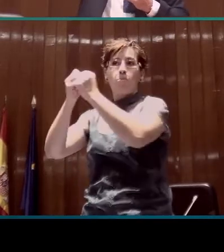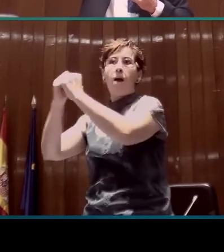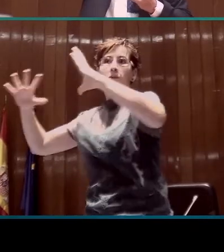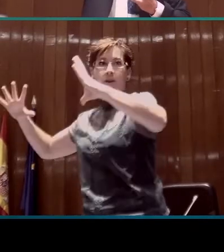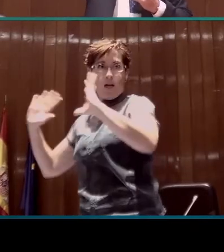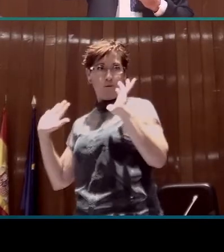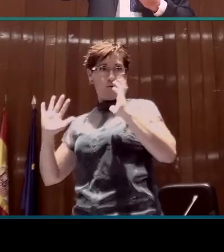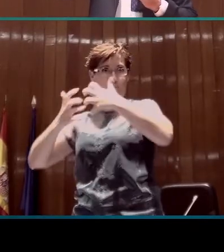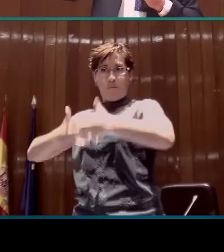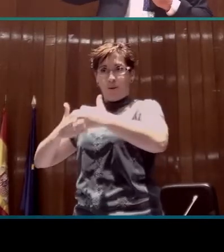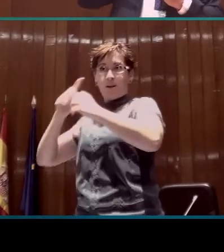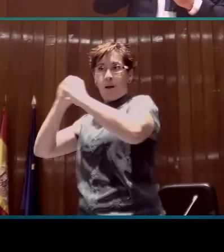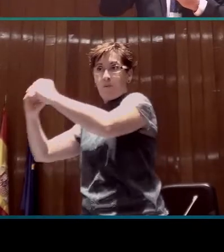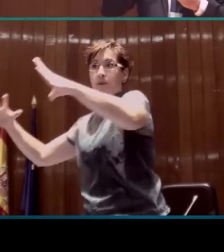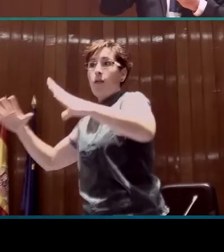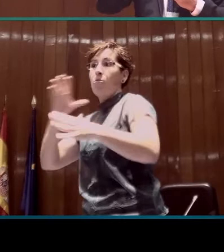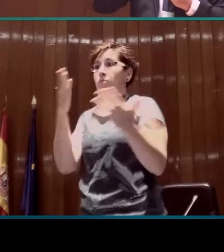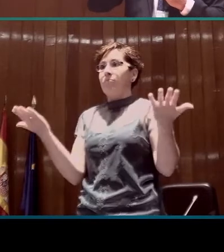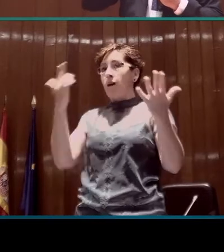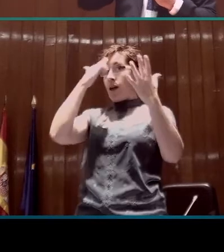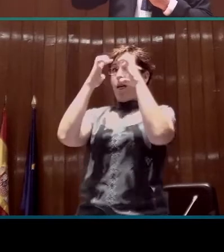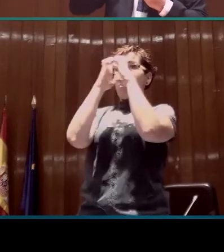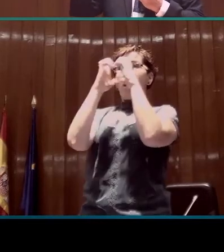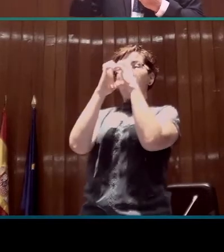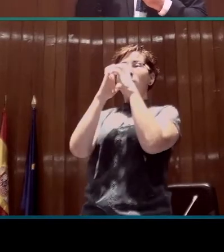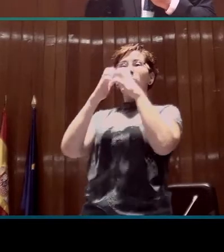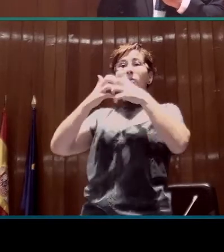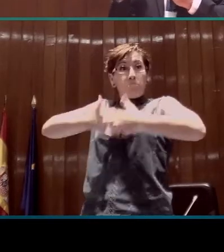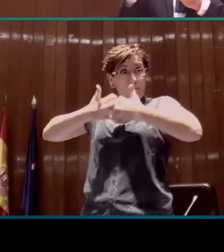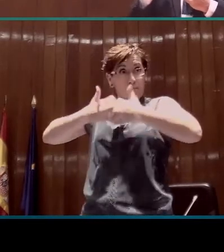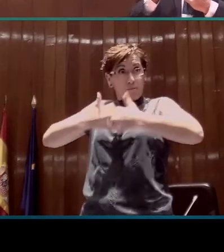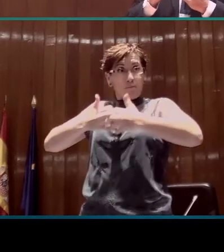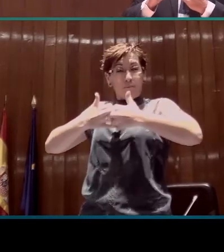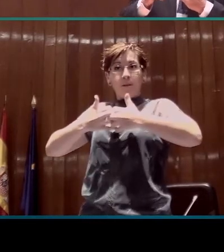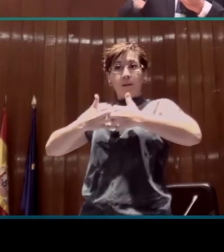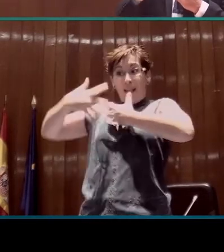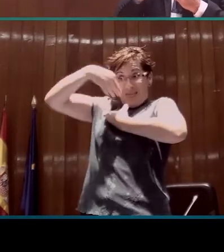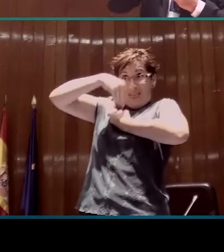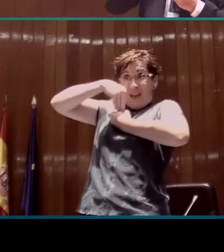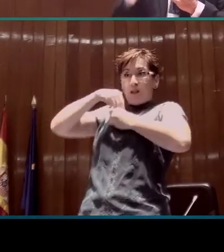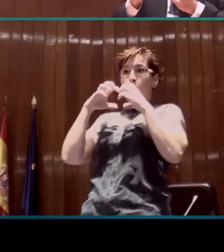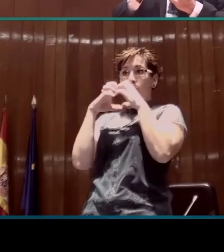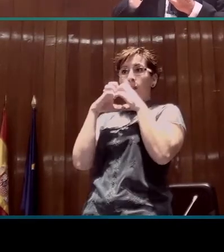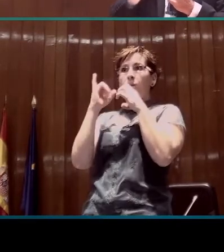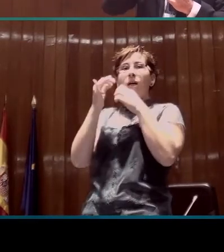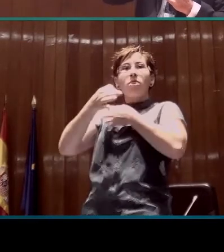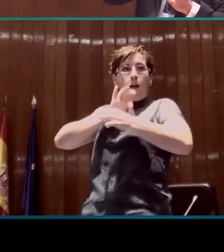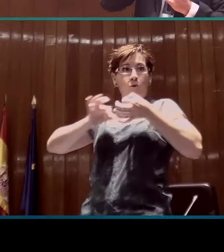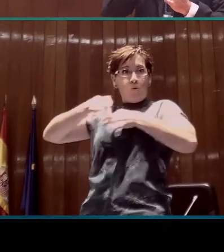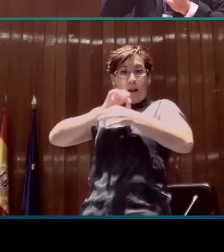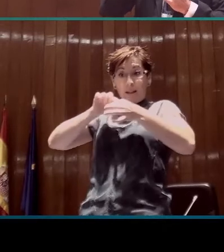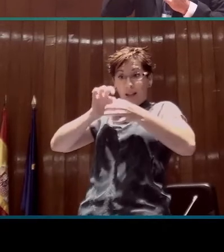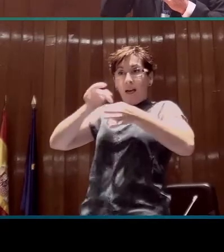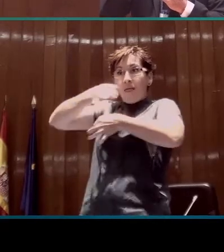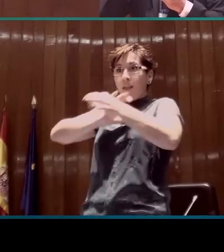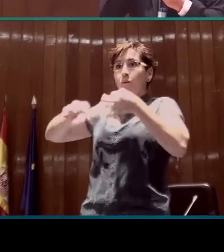claro, nuestro cerebro cuando está procesando información hay una serie de células que están